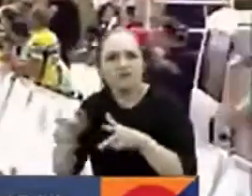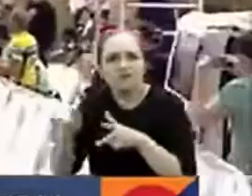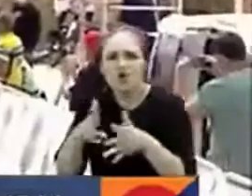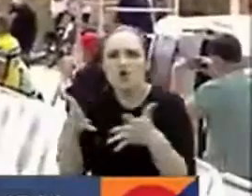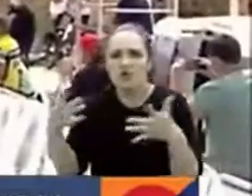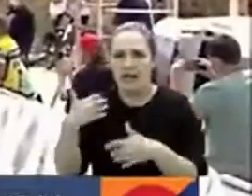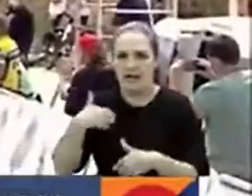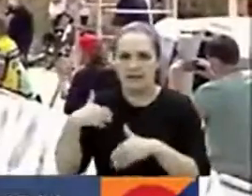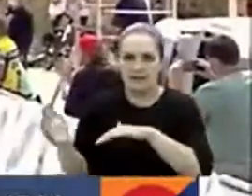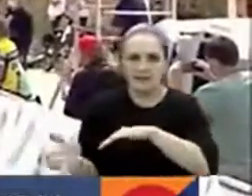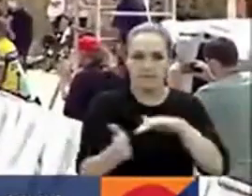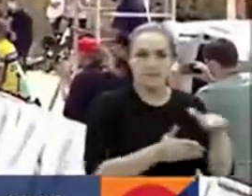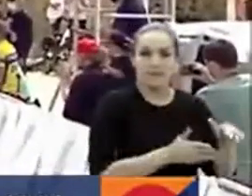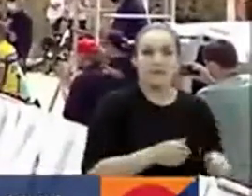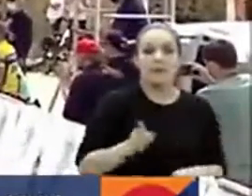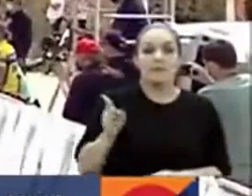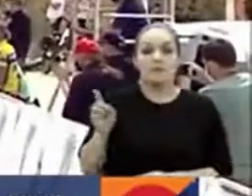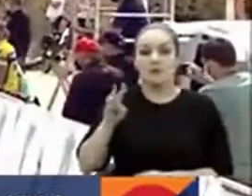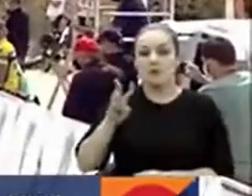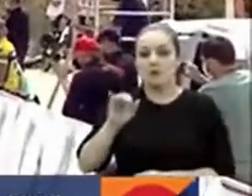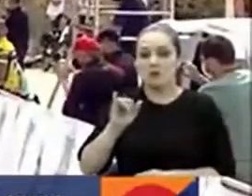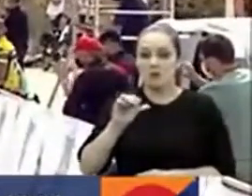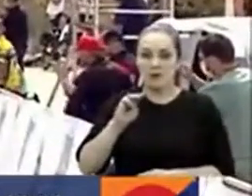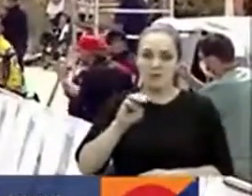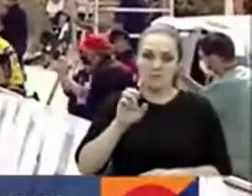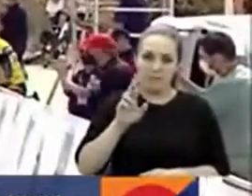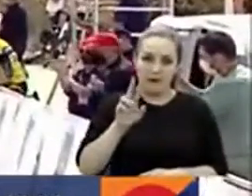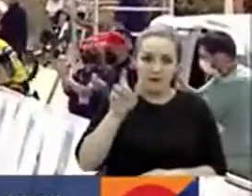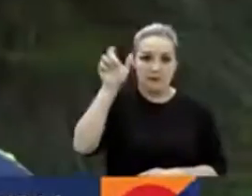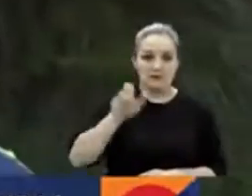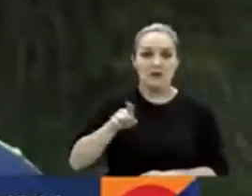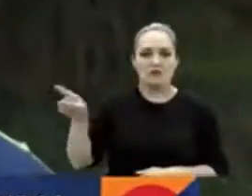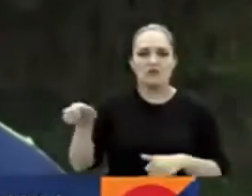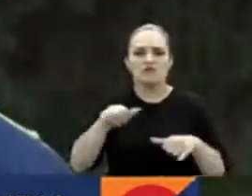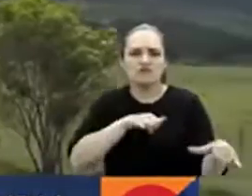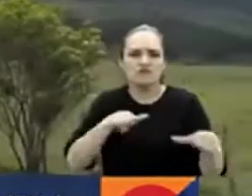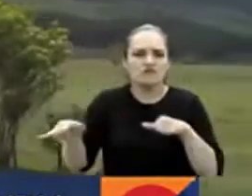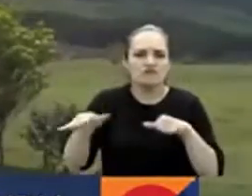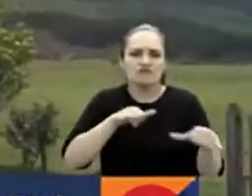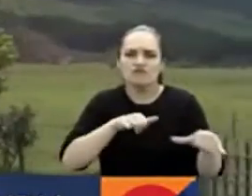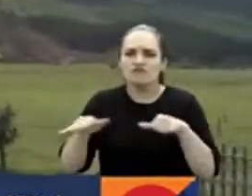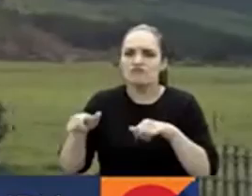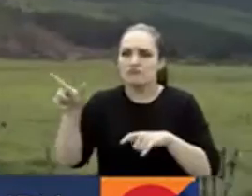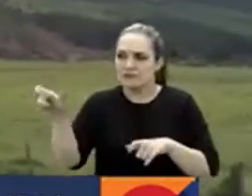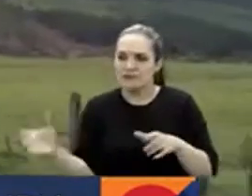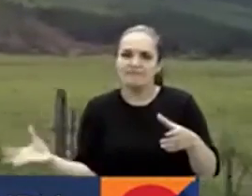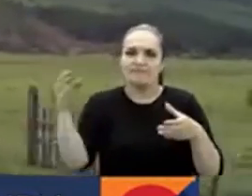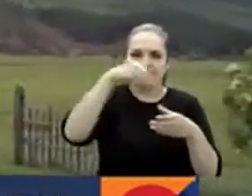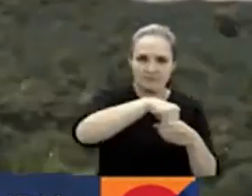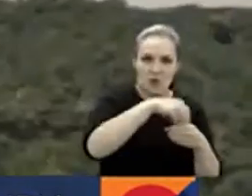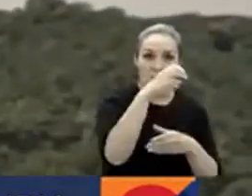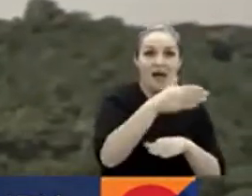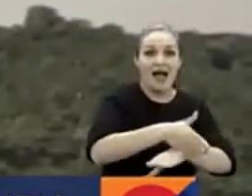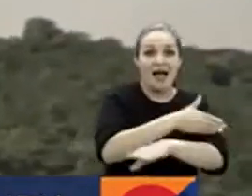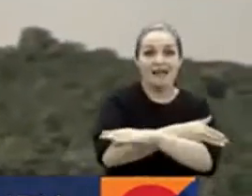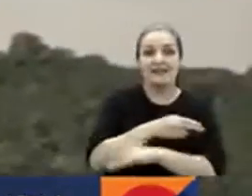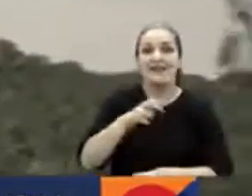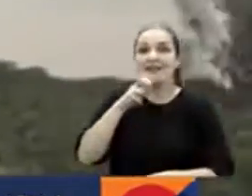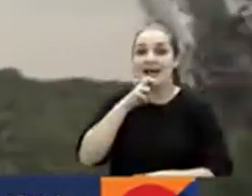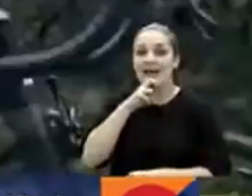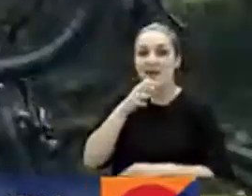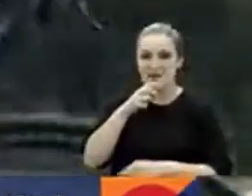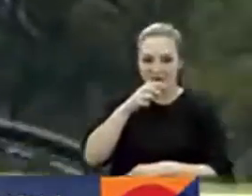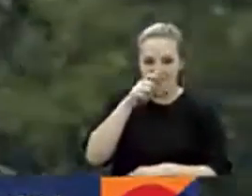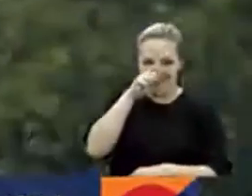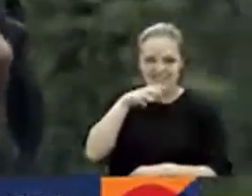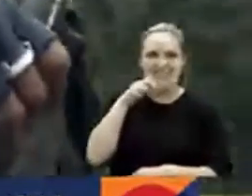del Arkea Samsic para correr en el equipo de Colombia Pacto por el Deporte, al igual que Dayer Quintana, que pasó por Movistar y Arkea Samsic